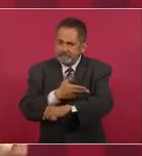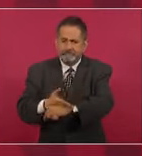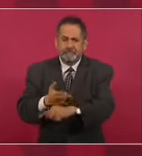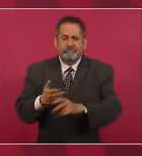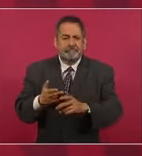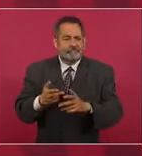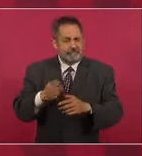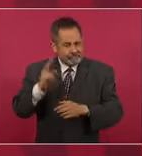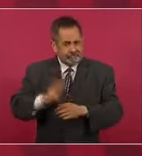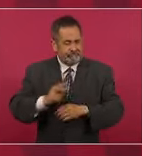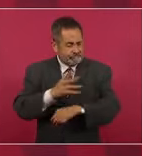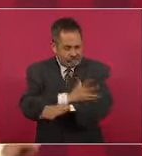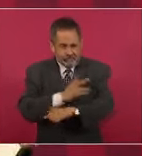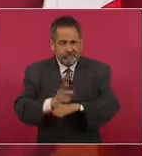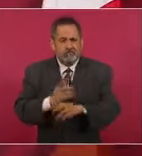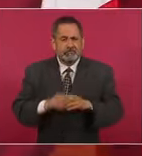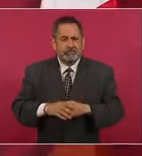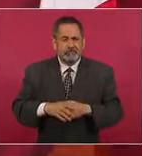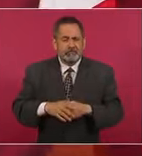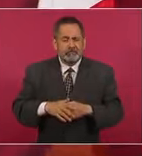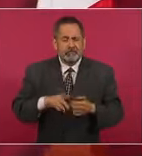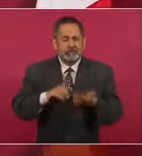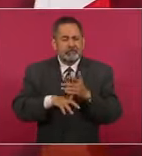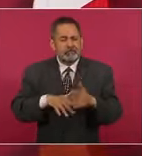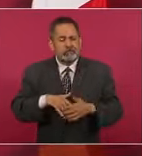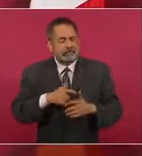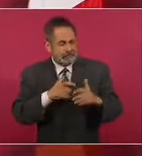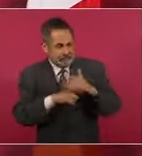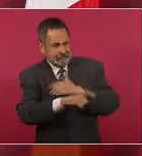gente honesta, incorruptible,